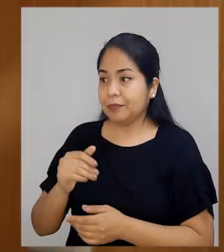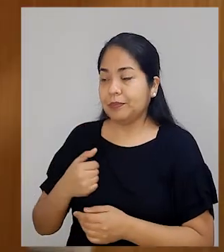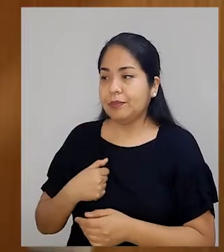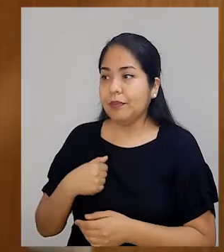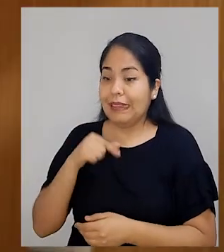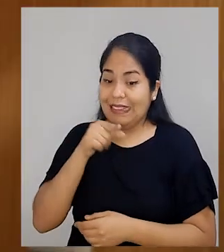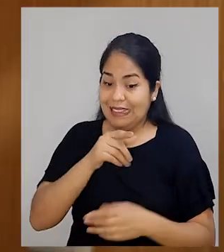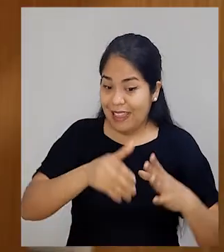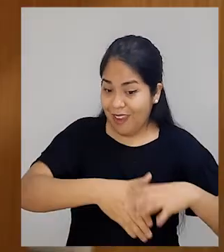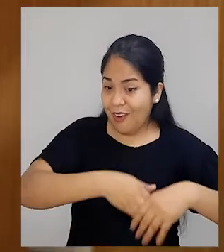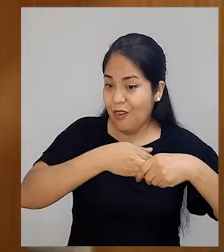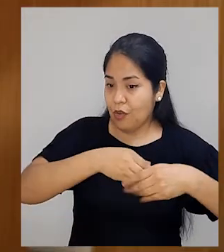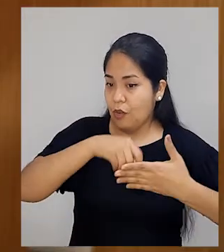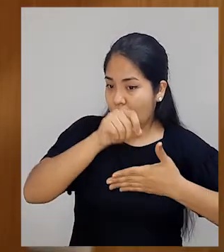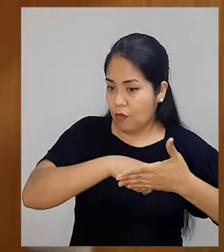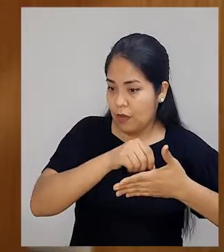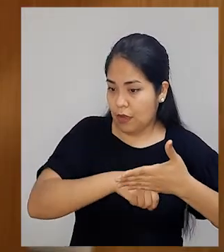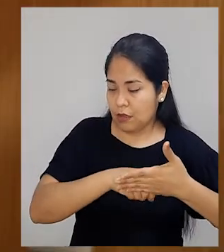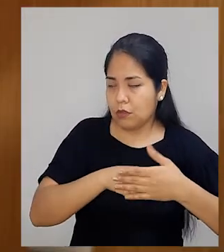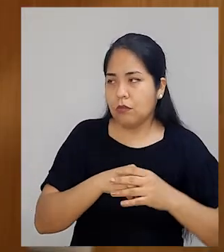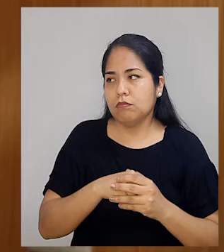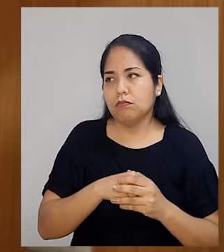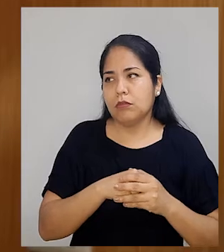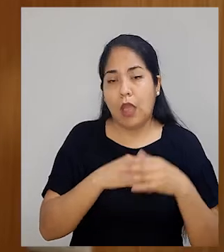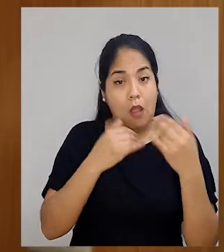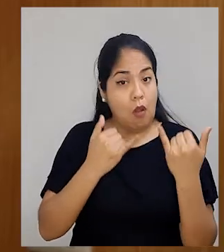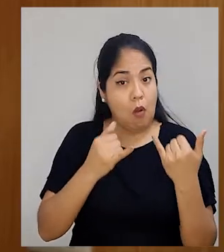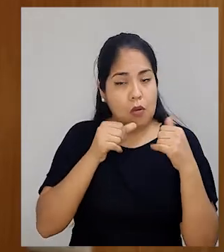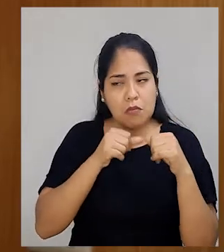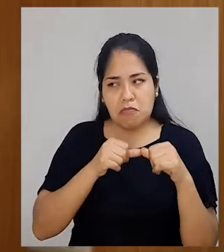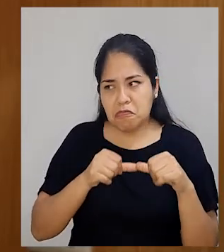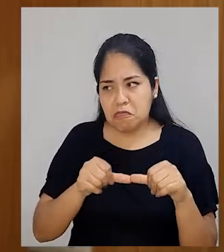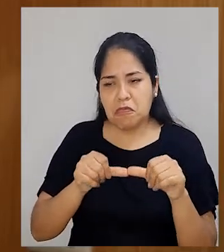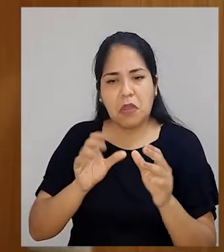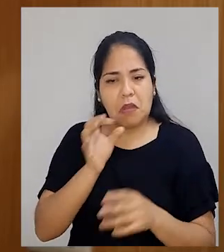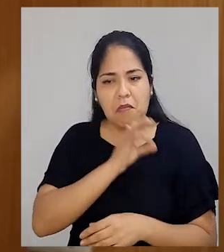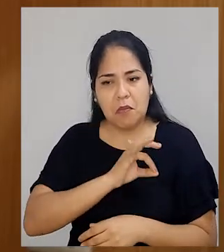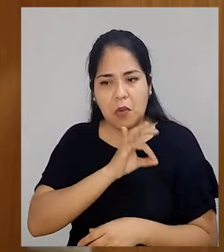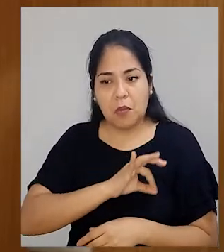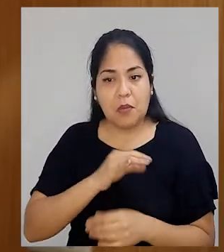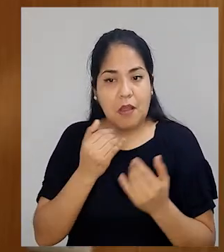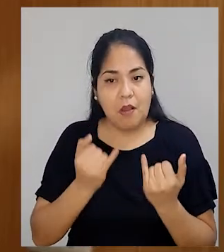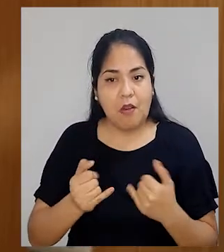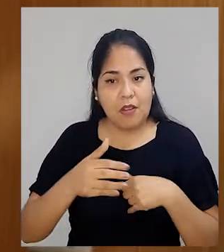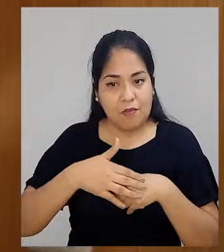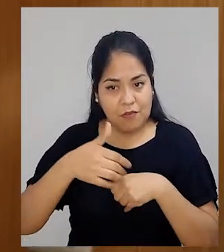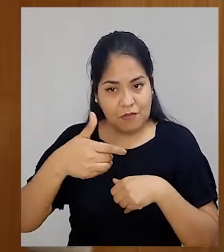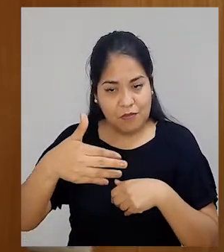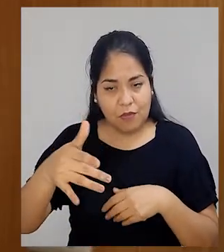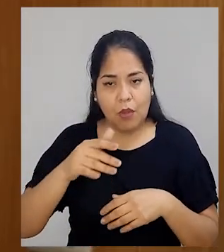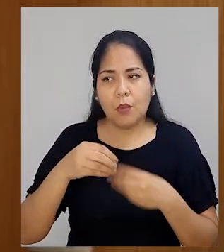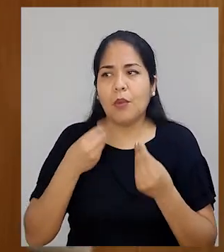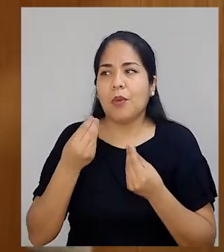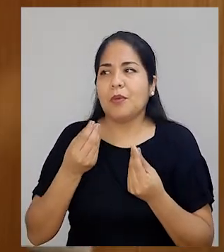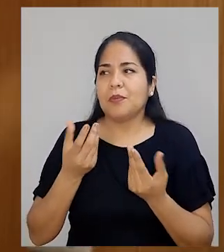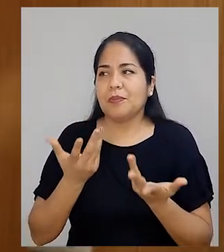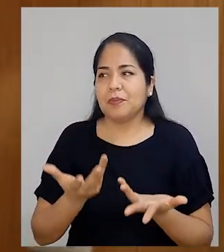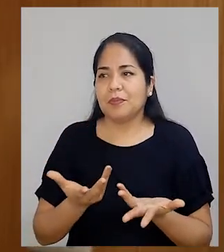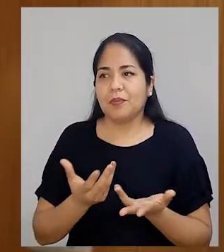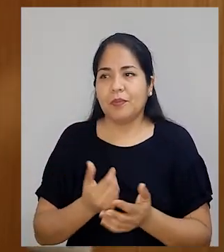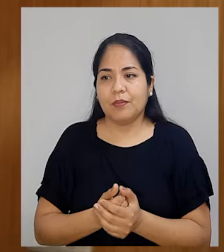convenio? Correcto. Yo creo que este convenio está siendo y va a ser muy bien aprovechado ahora y más